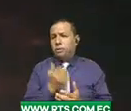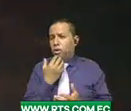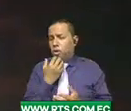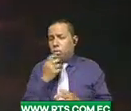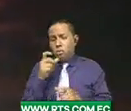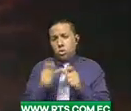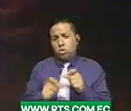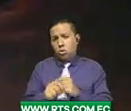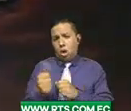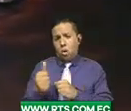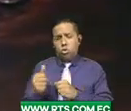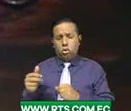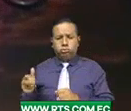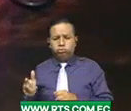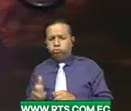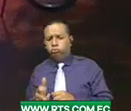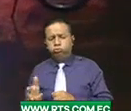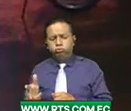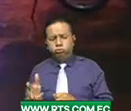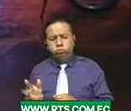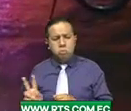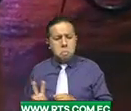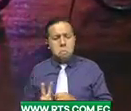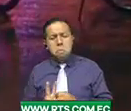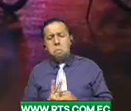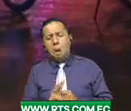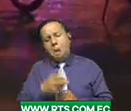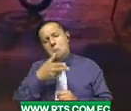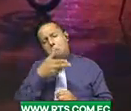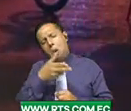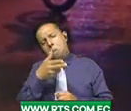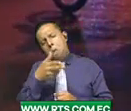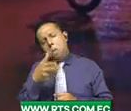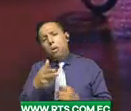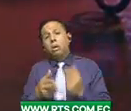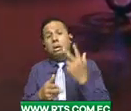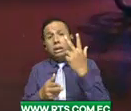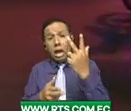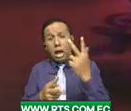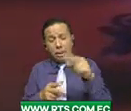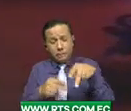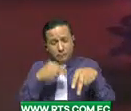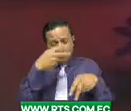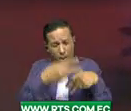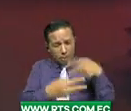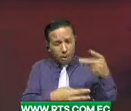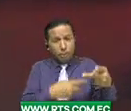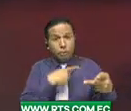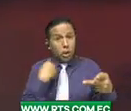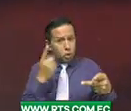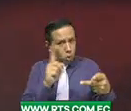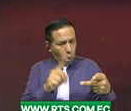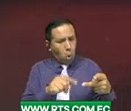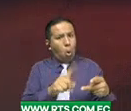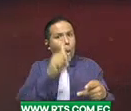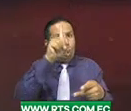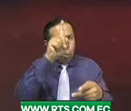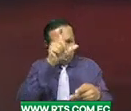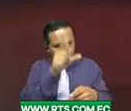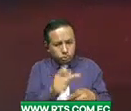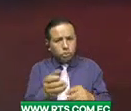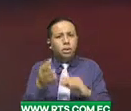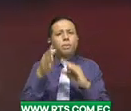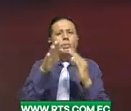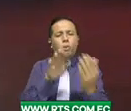Desconocidos llegaron hasta este sitio, abrieron fuego. Hay tres personas heridas, esta persona fallecida. Repetimos, esto es una información que tiene que